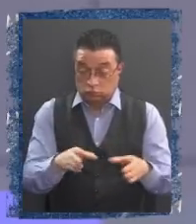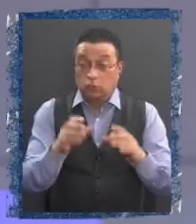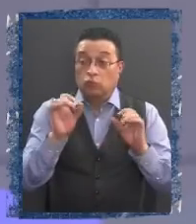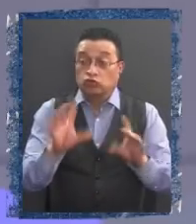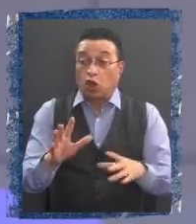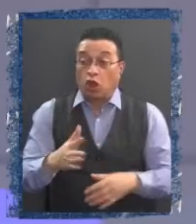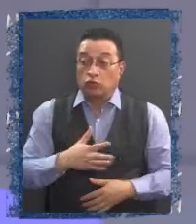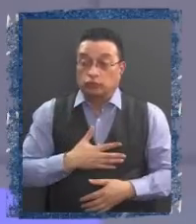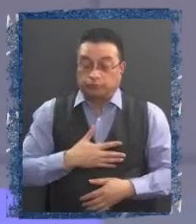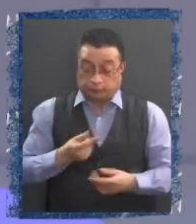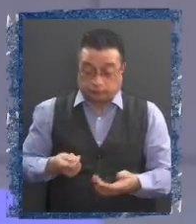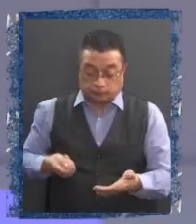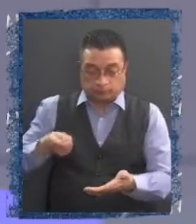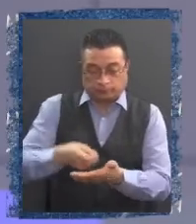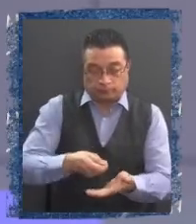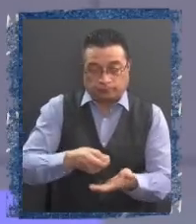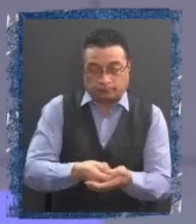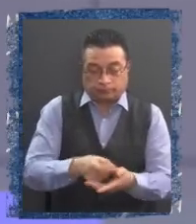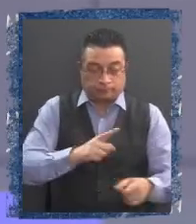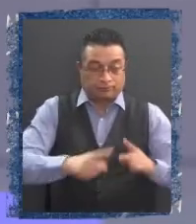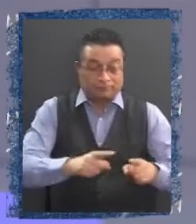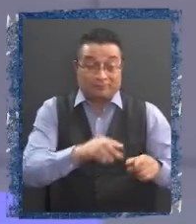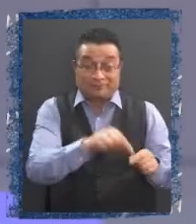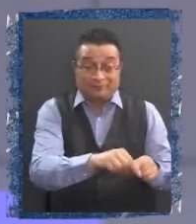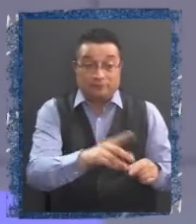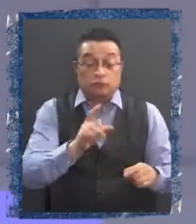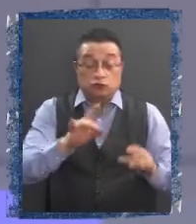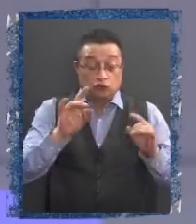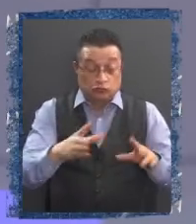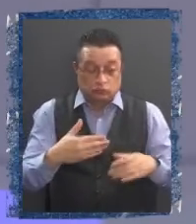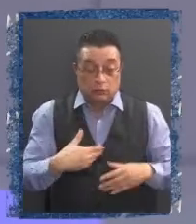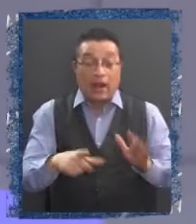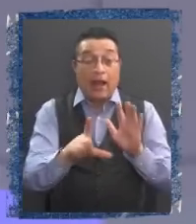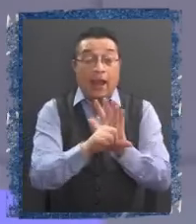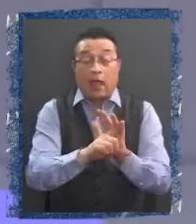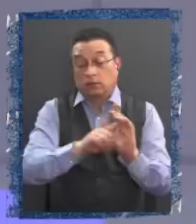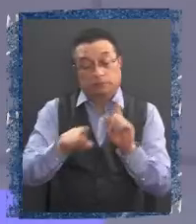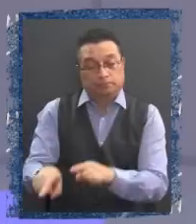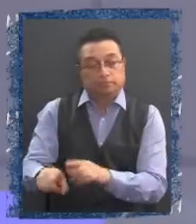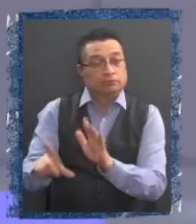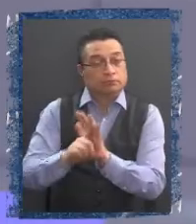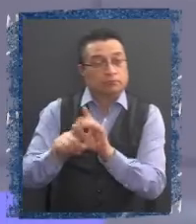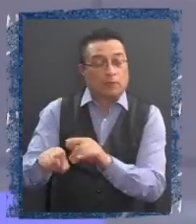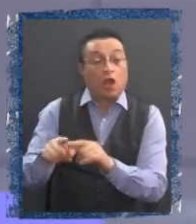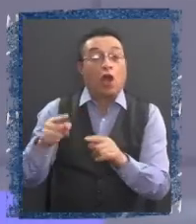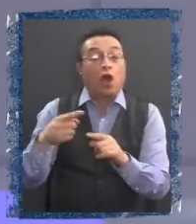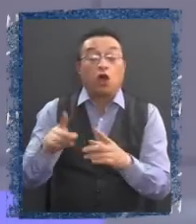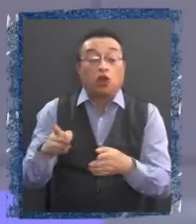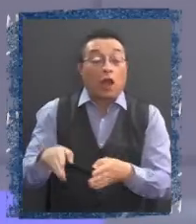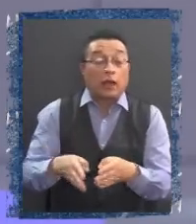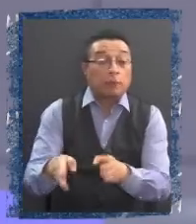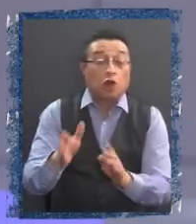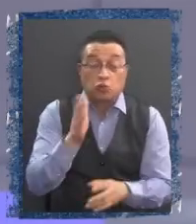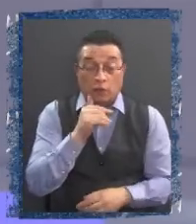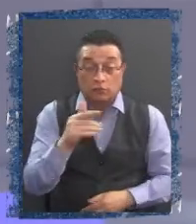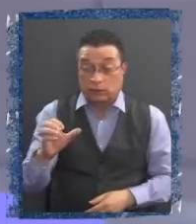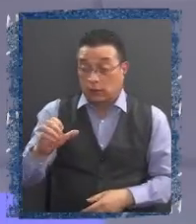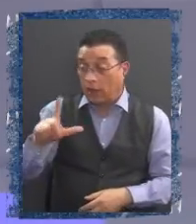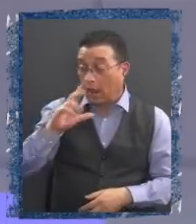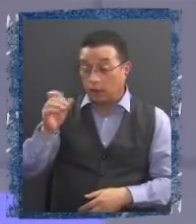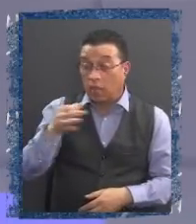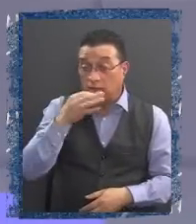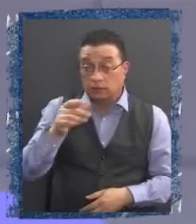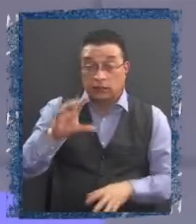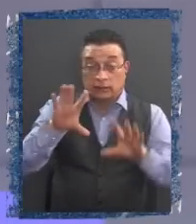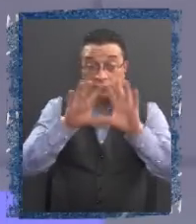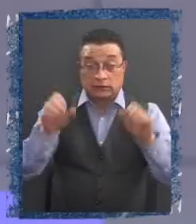junto los recursos para administrarlo, y no hay nada que me asegure, sino que eso queda una ley. Pero tampoco hay otra alternativa, porque Elia mencionaba el sistema alemán. El sistema alemán es distinto,